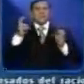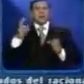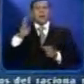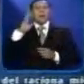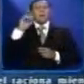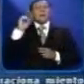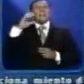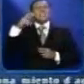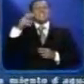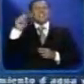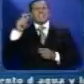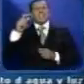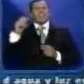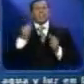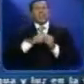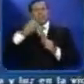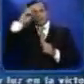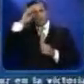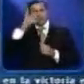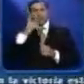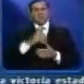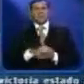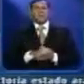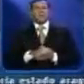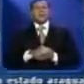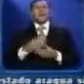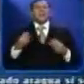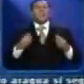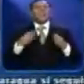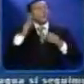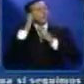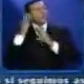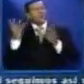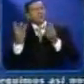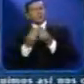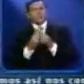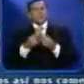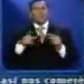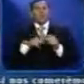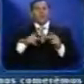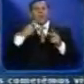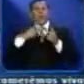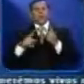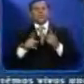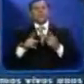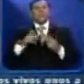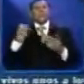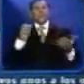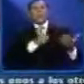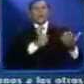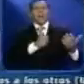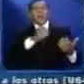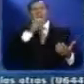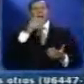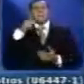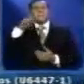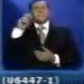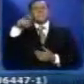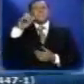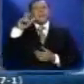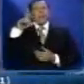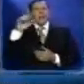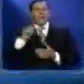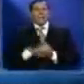de su éxito junto al dominicano Eddie Herrera, A Dormir Juntitos, así como un nuevo dueto con el cantautor colombiano Pipe Peláez. El dúo